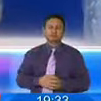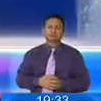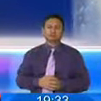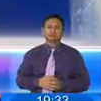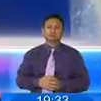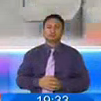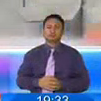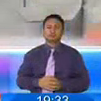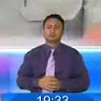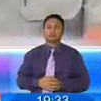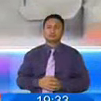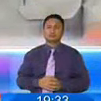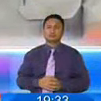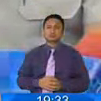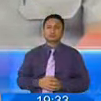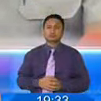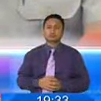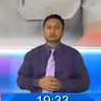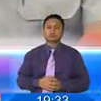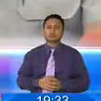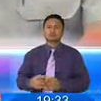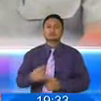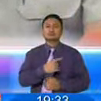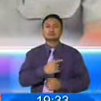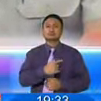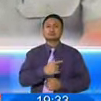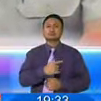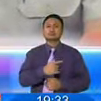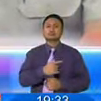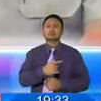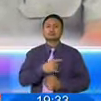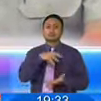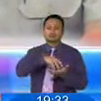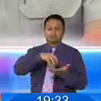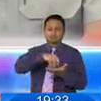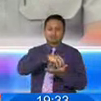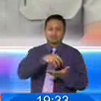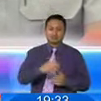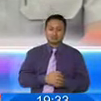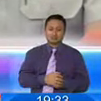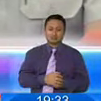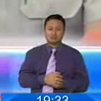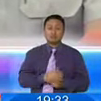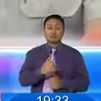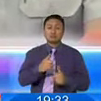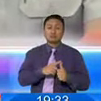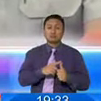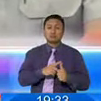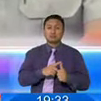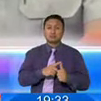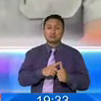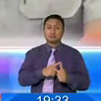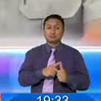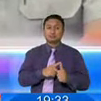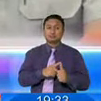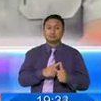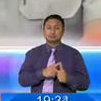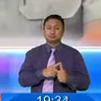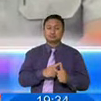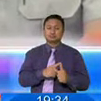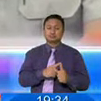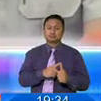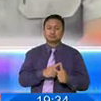fiscalización. Las cuales tienen como efecto la aprehensión de